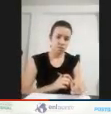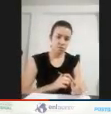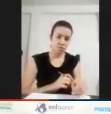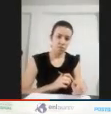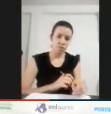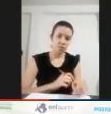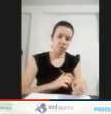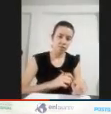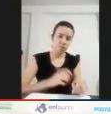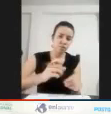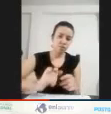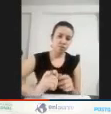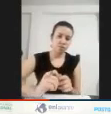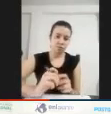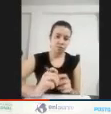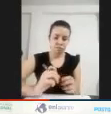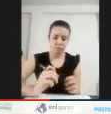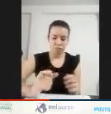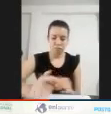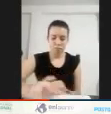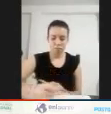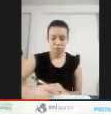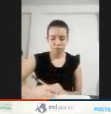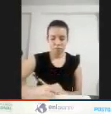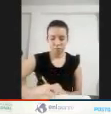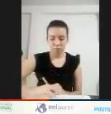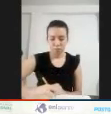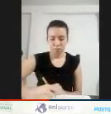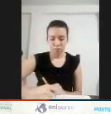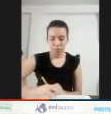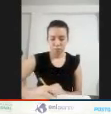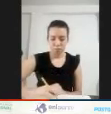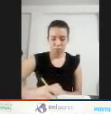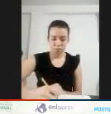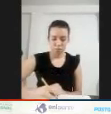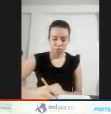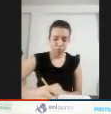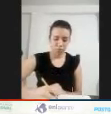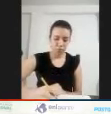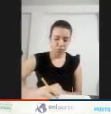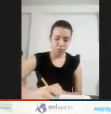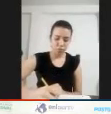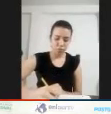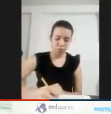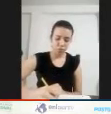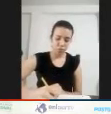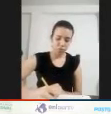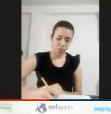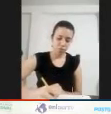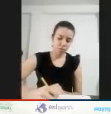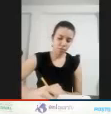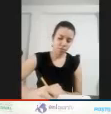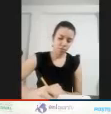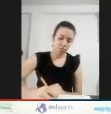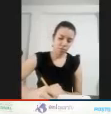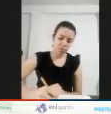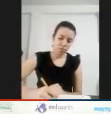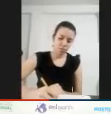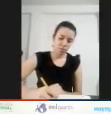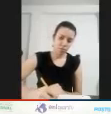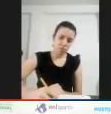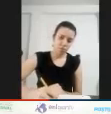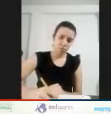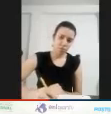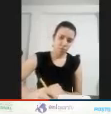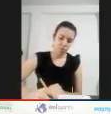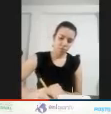conseguir la publicidad o el principio de publicidad. Respecto a la PFE pública, la vamos a estudiar en la tarde de hoy, pero un poco